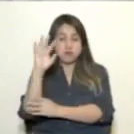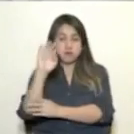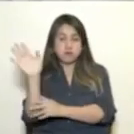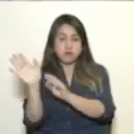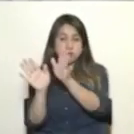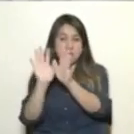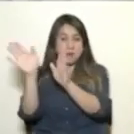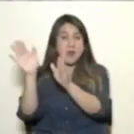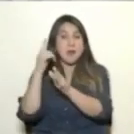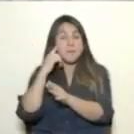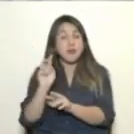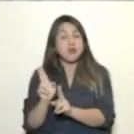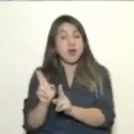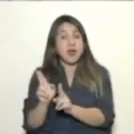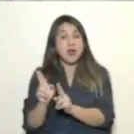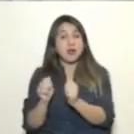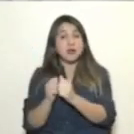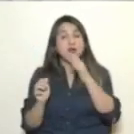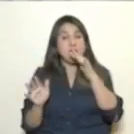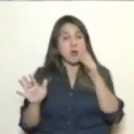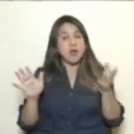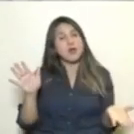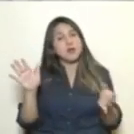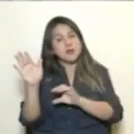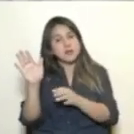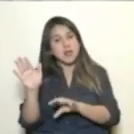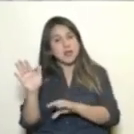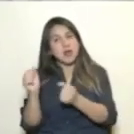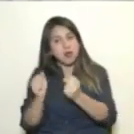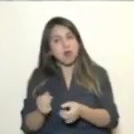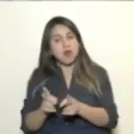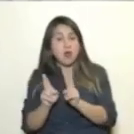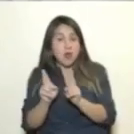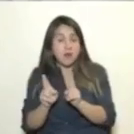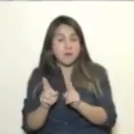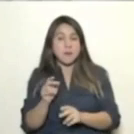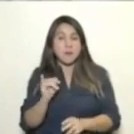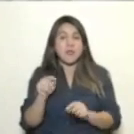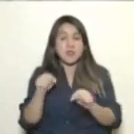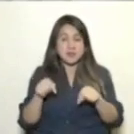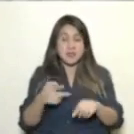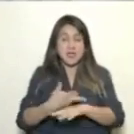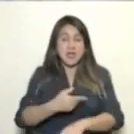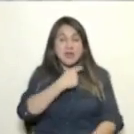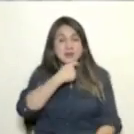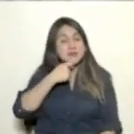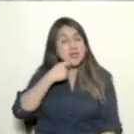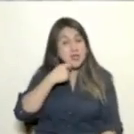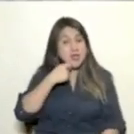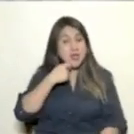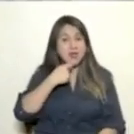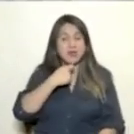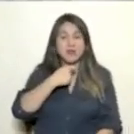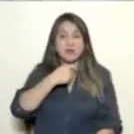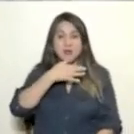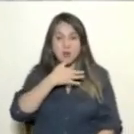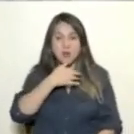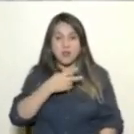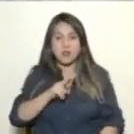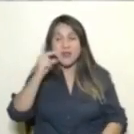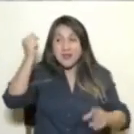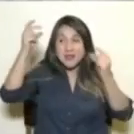agüita sea posible regar. Y aquí, si estamos en sequía, de